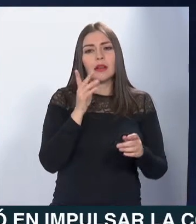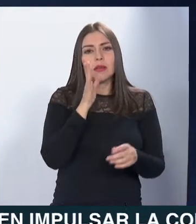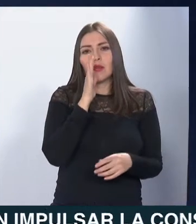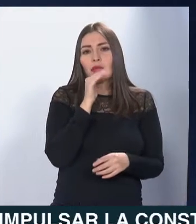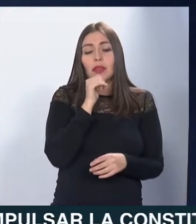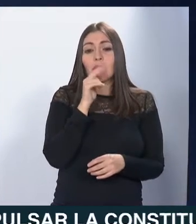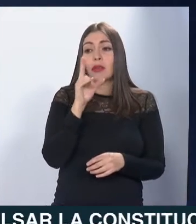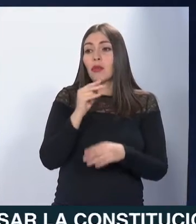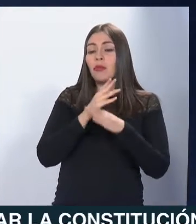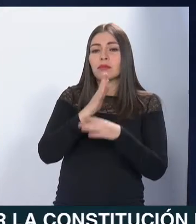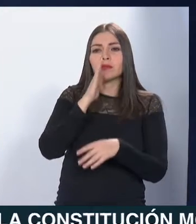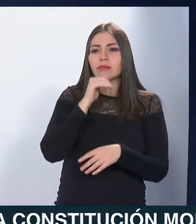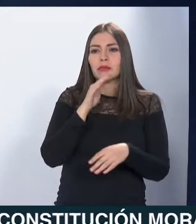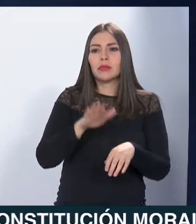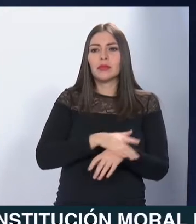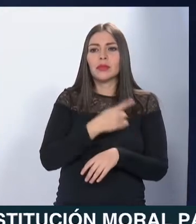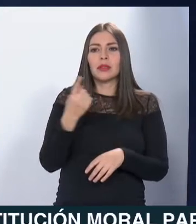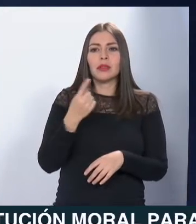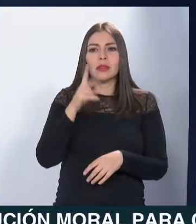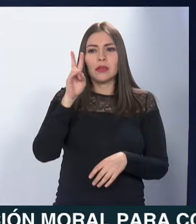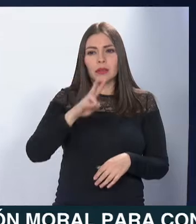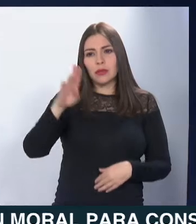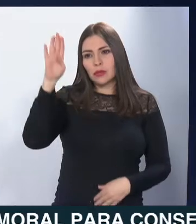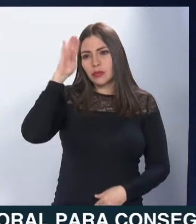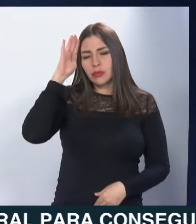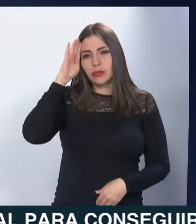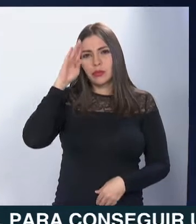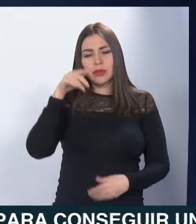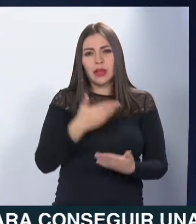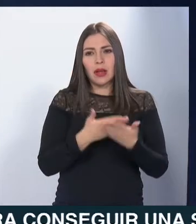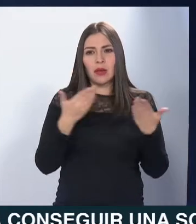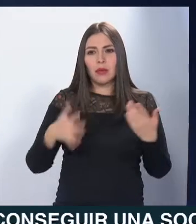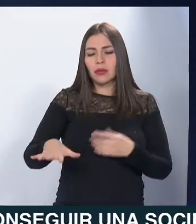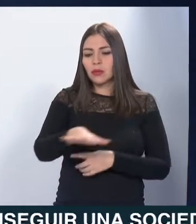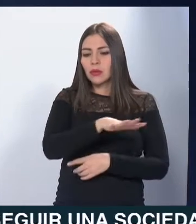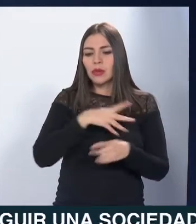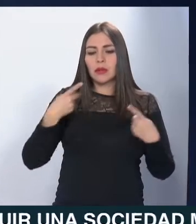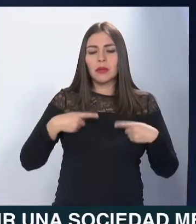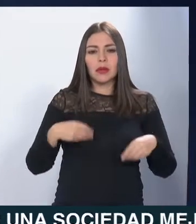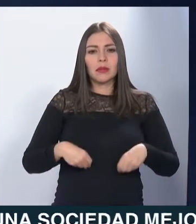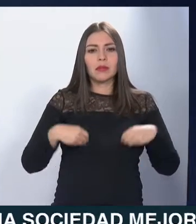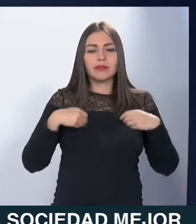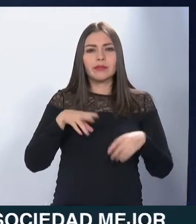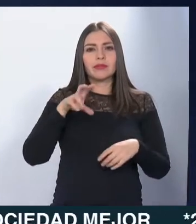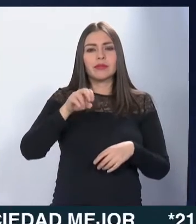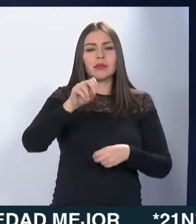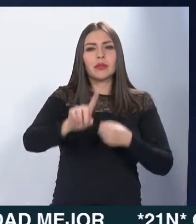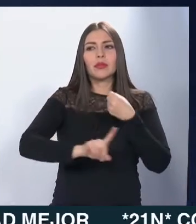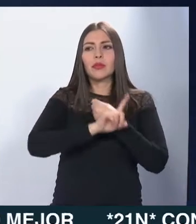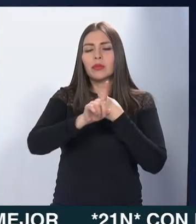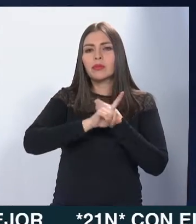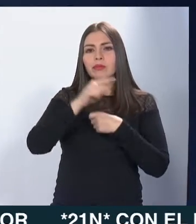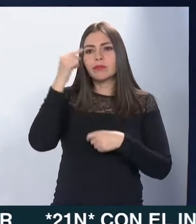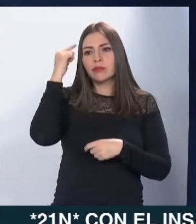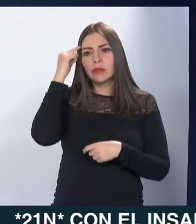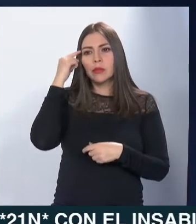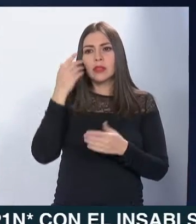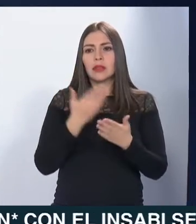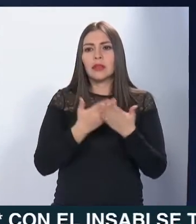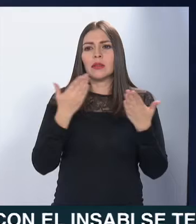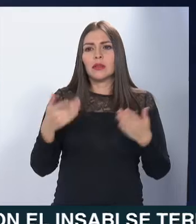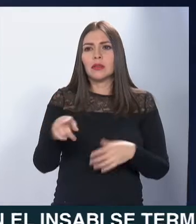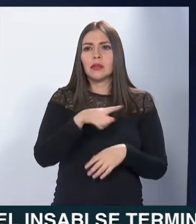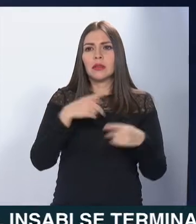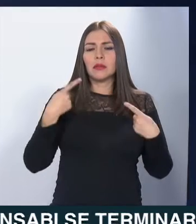una realidad brutal, extrema, en la que vivimos todos nosotros. Resulta que precisamente lo que pasa con